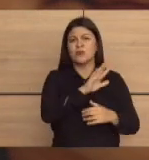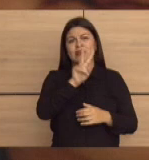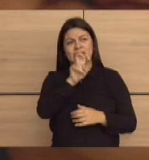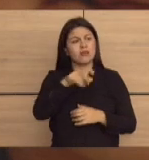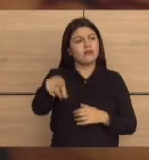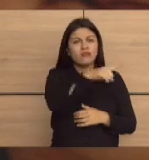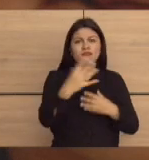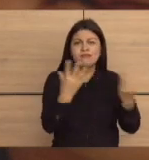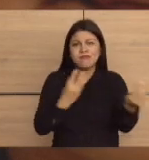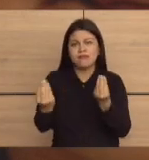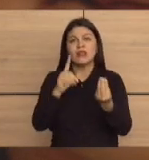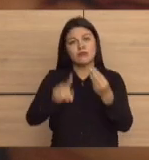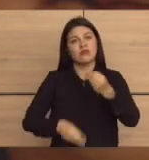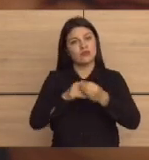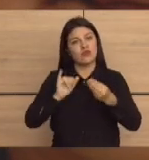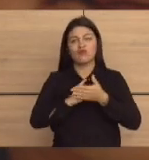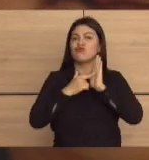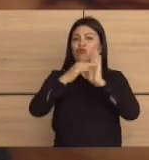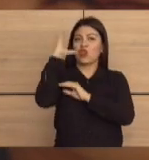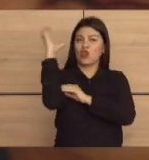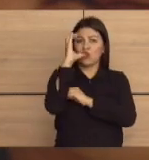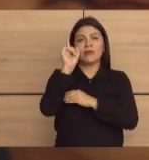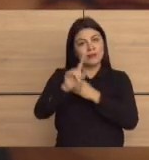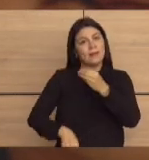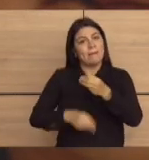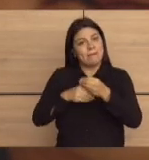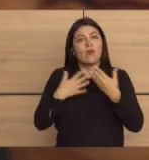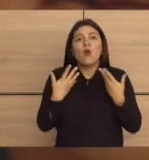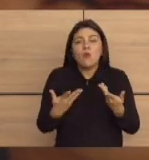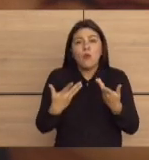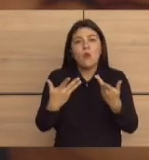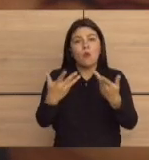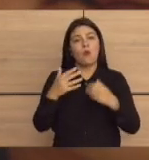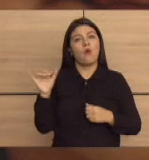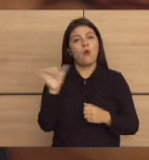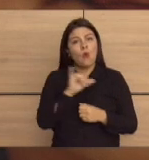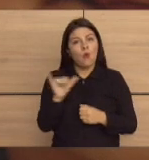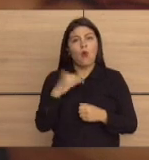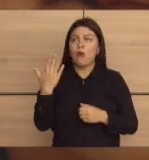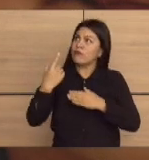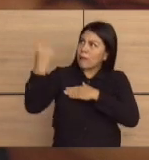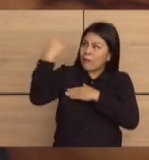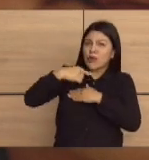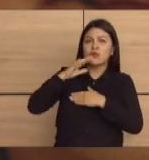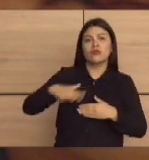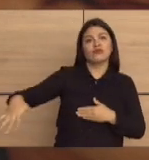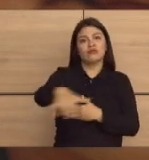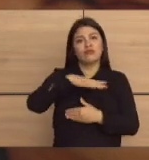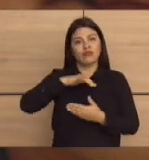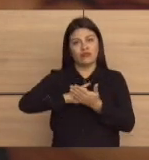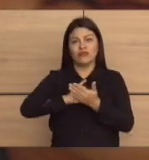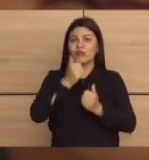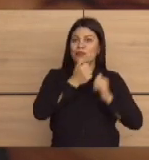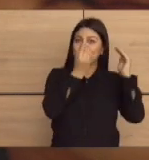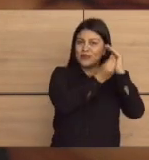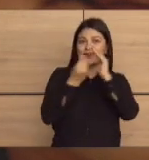a pensarse a Colombia, al país, a recoger cuáles eran estos mandatos de la primera misión de sabios que